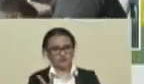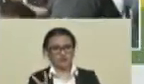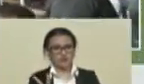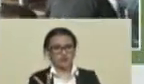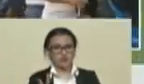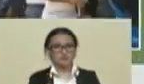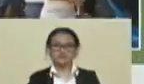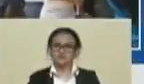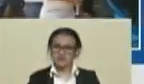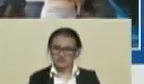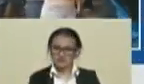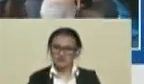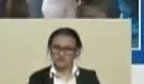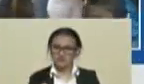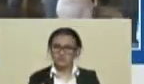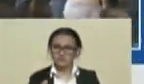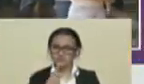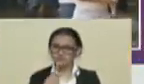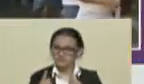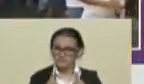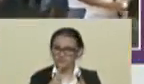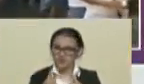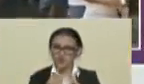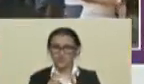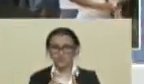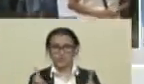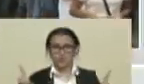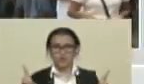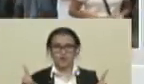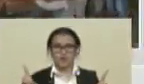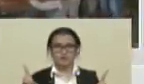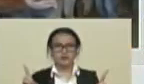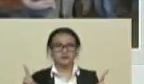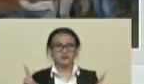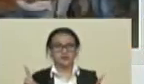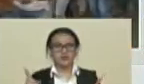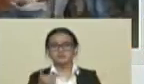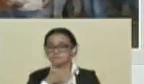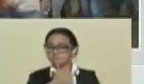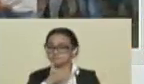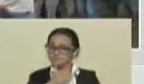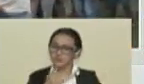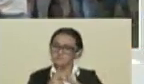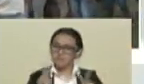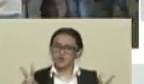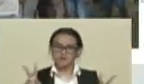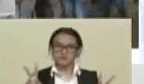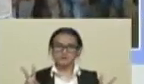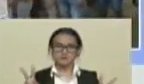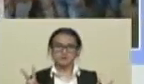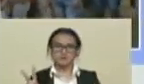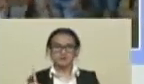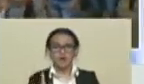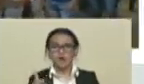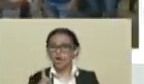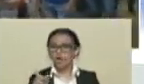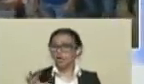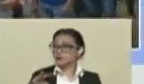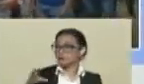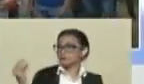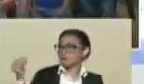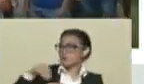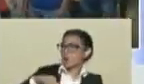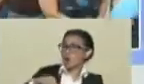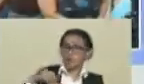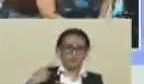vamos a resolver mediante el diálogo, mediante la democracia y de manera pacífica. No aceptamos que intervengan en los